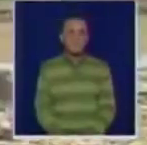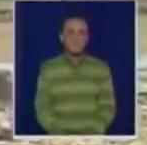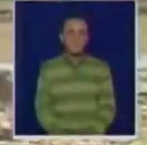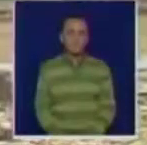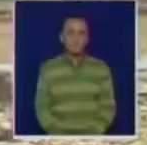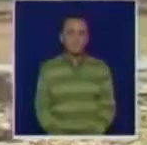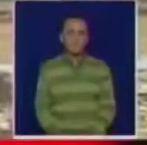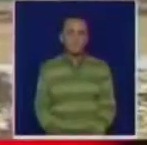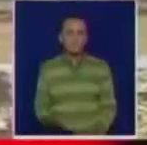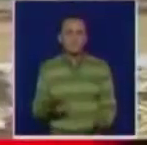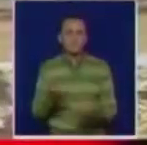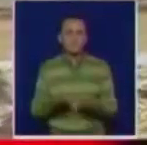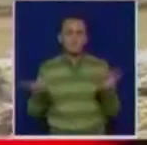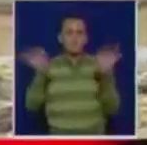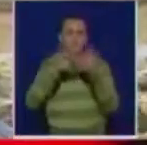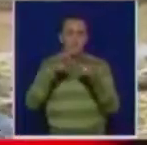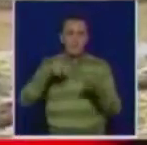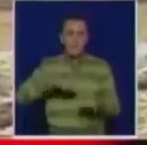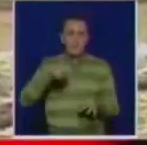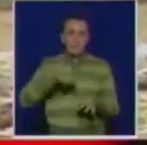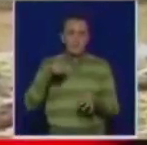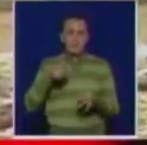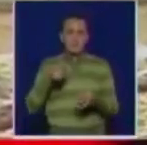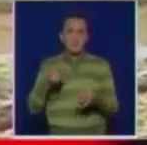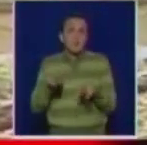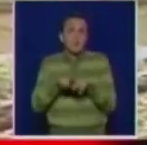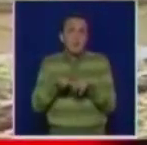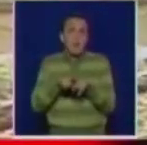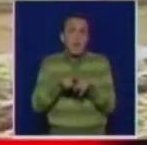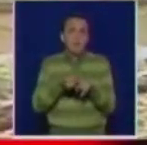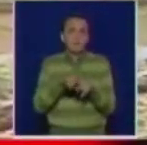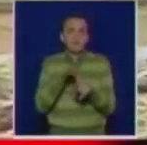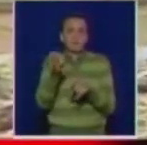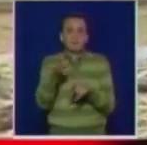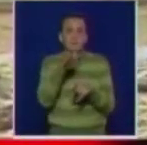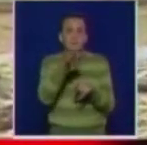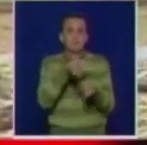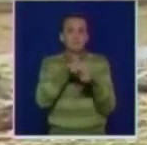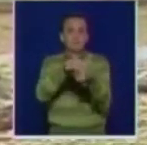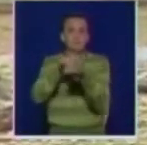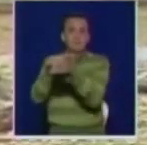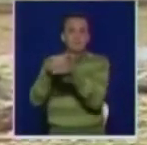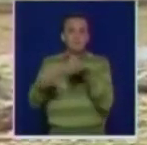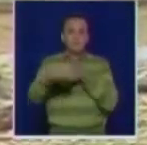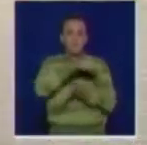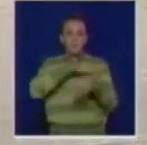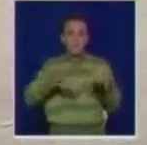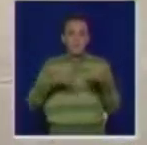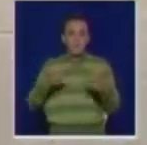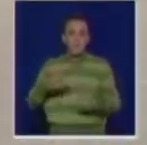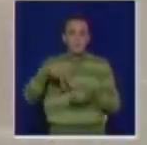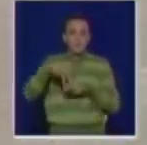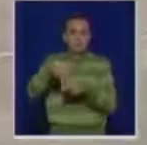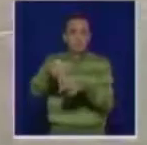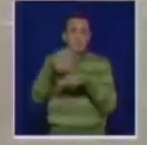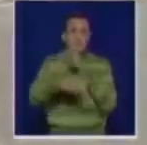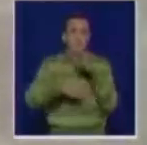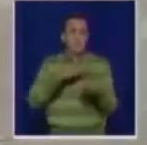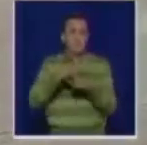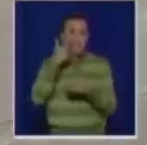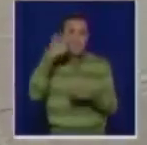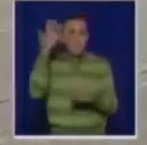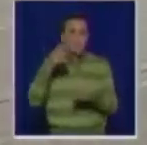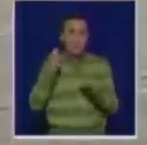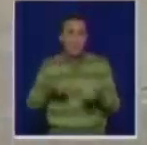Surge por la necesidad de transportarse de un transporte urbano. Ese es el transporte urbano hoy por hoy más compacto del mundo, porque tú lo puedes apagar,